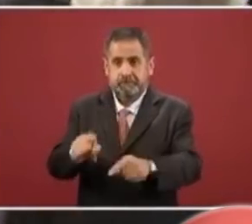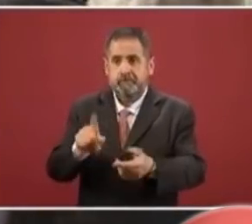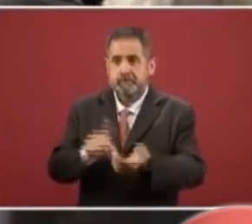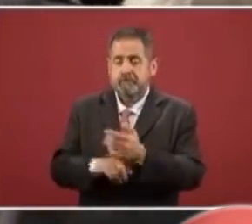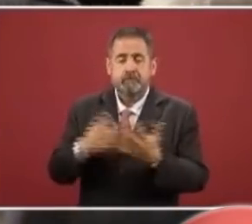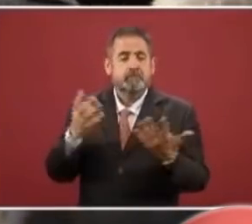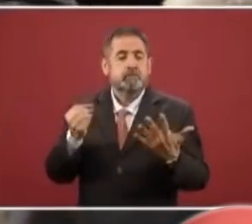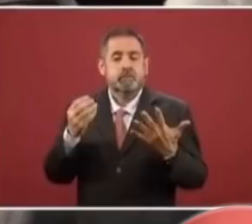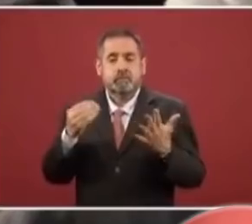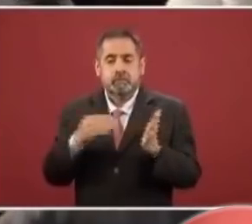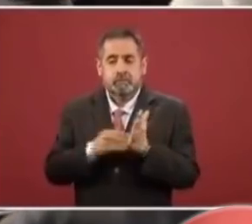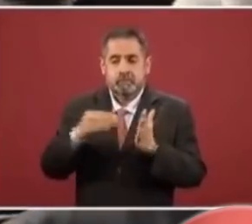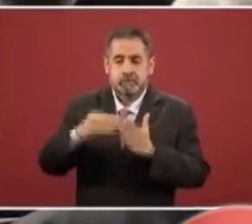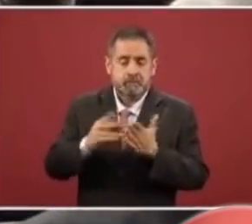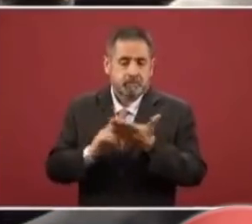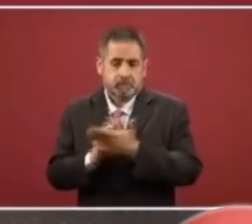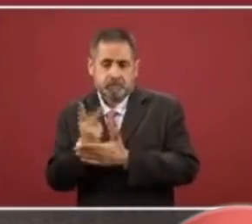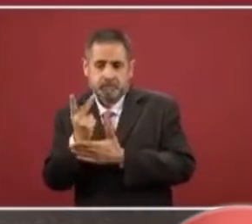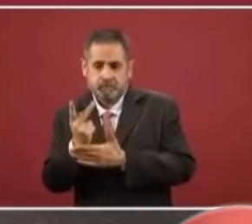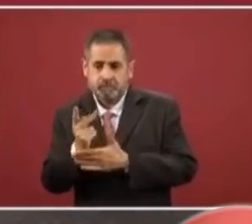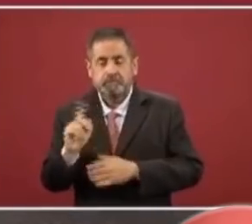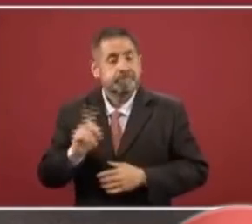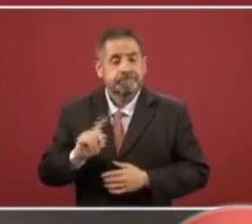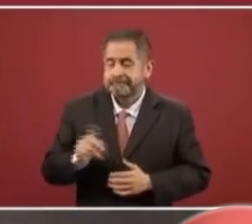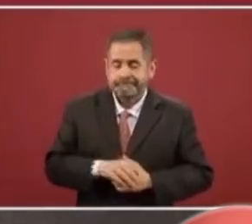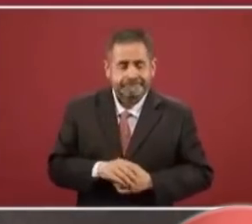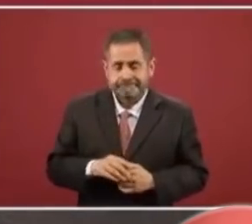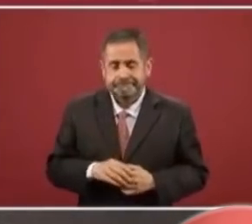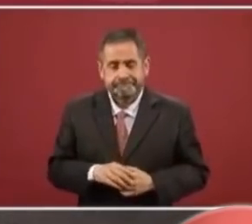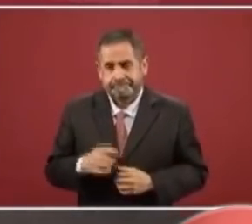9 millones de plantas, y no,